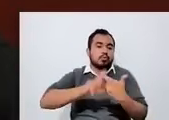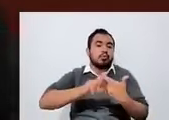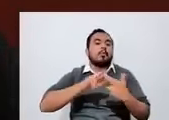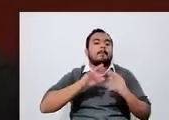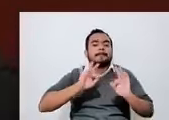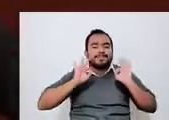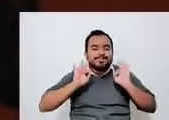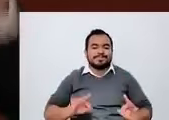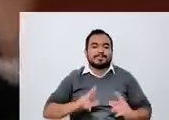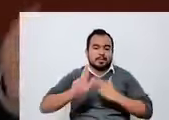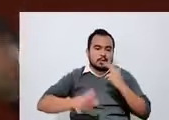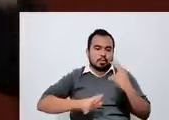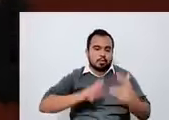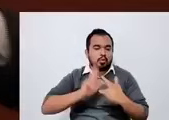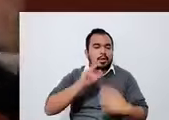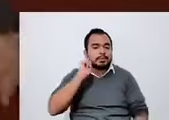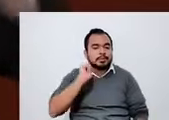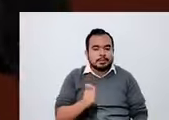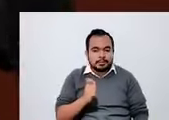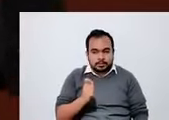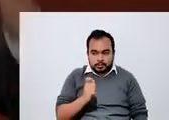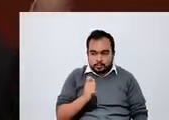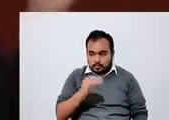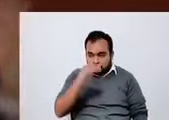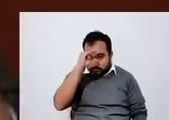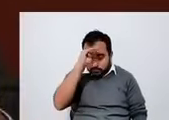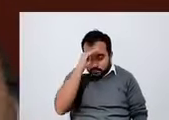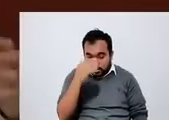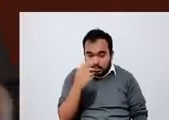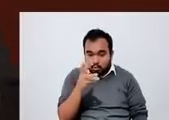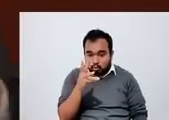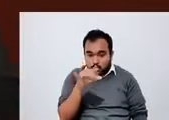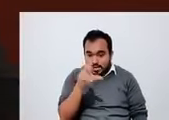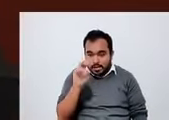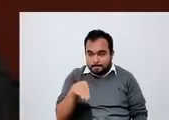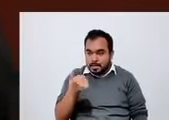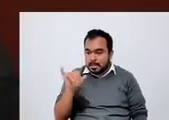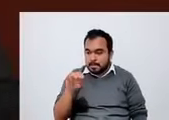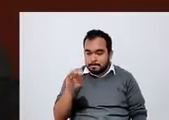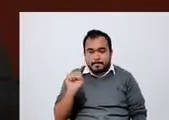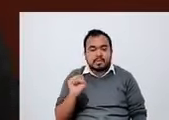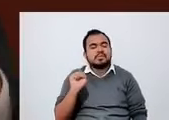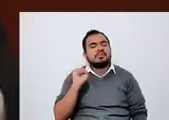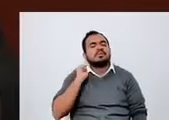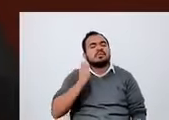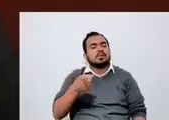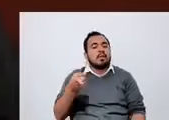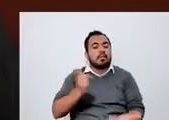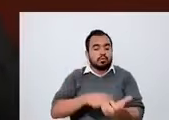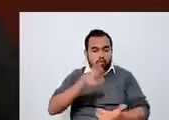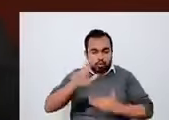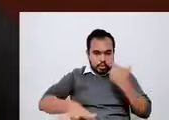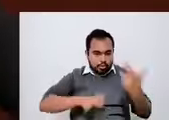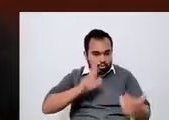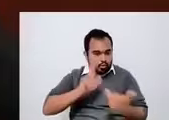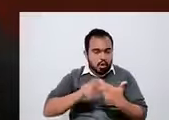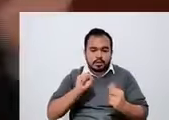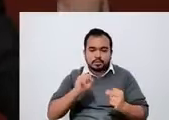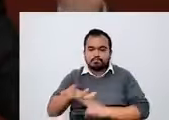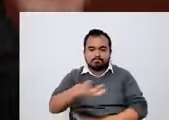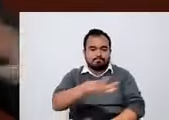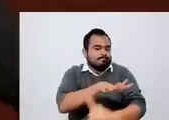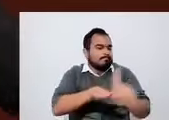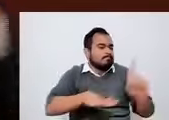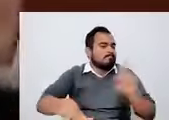un pragmatista como William James y entender, ¿no?, que el sentido religioso es una fuerza social potentísima. Por supuesto,